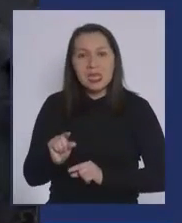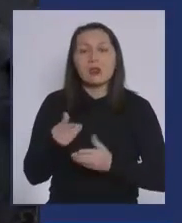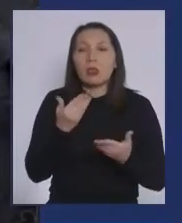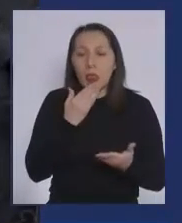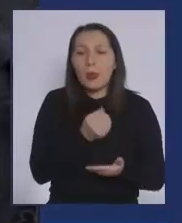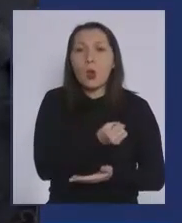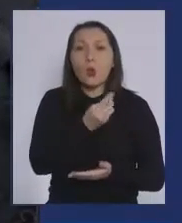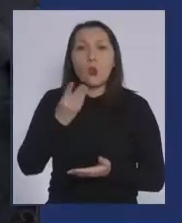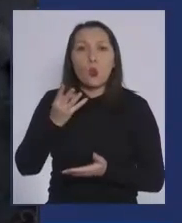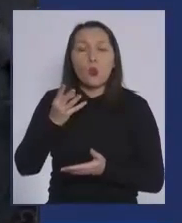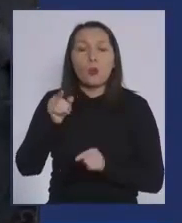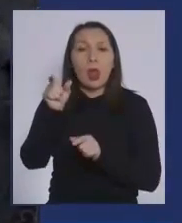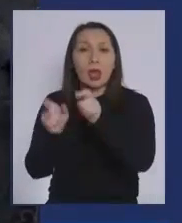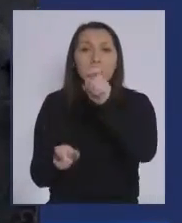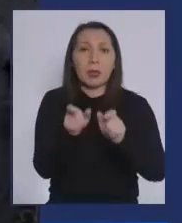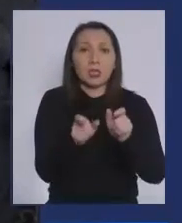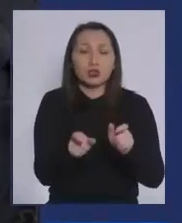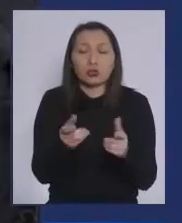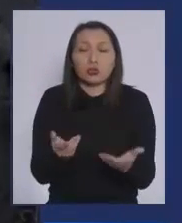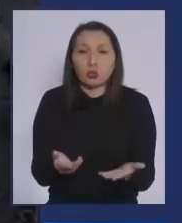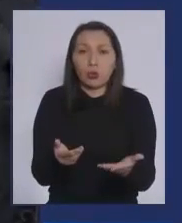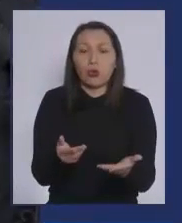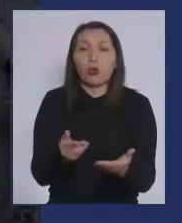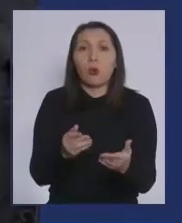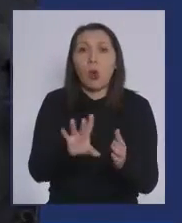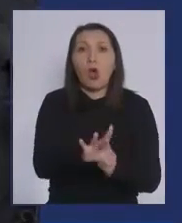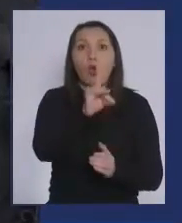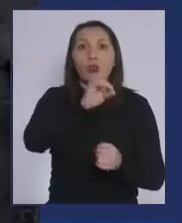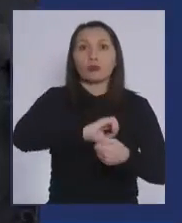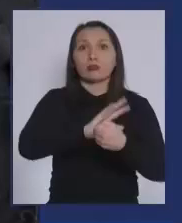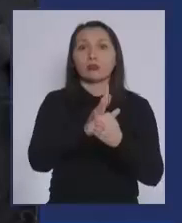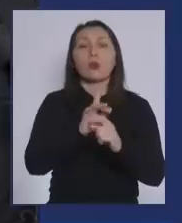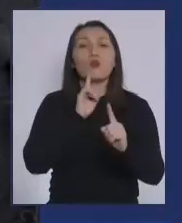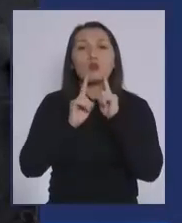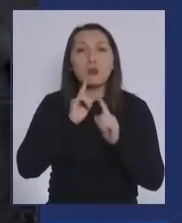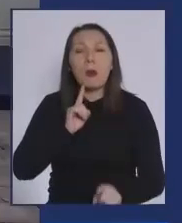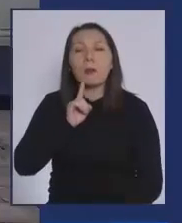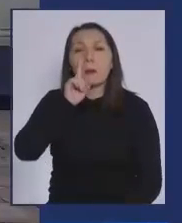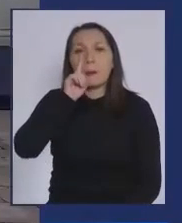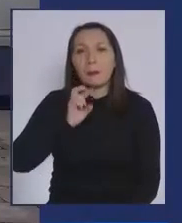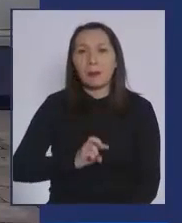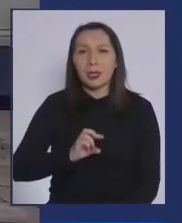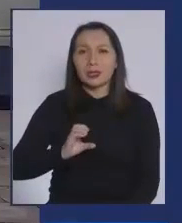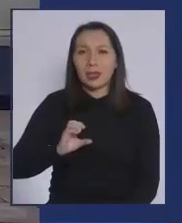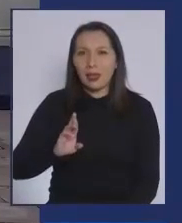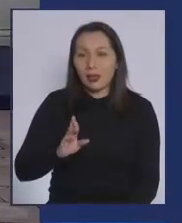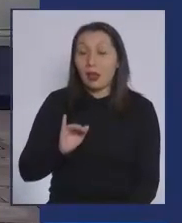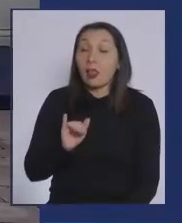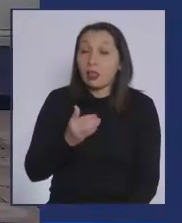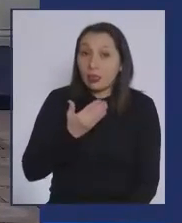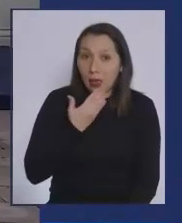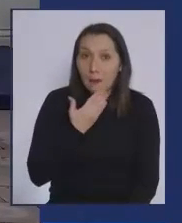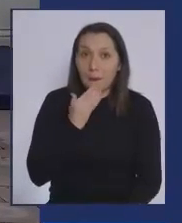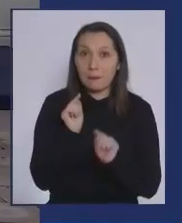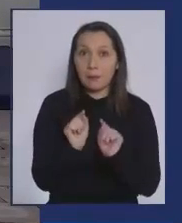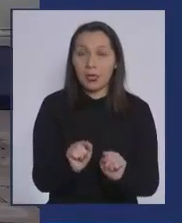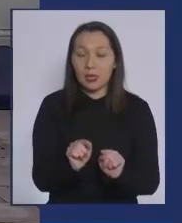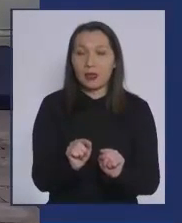número de personas que dan positivo en los tests pcr y también